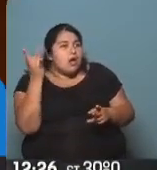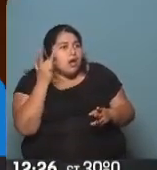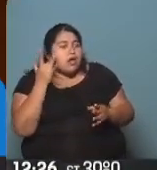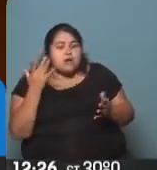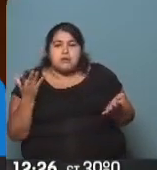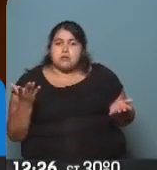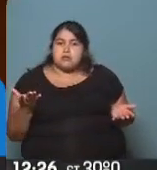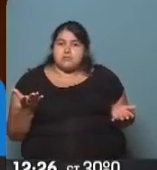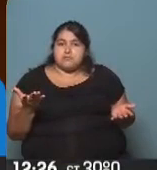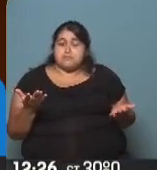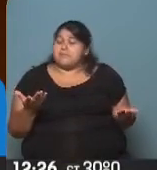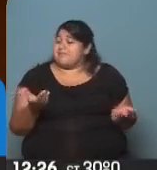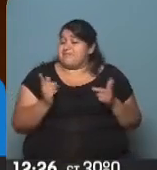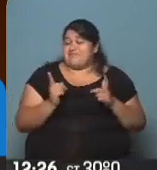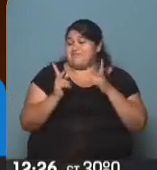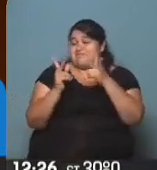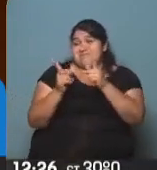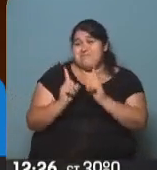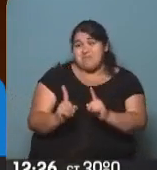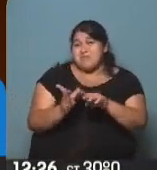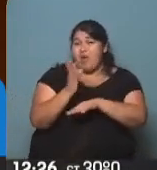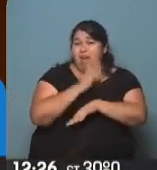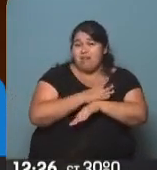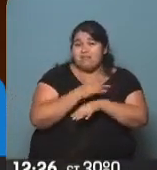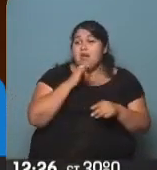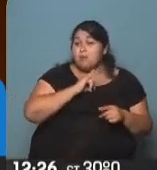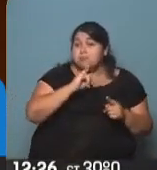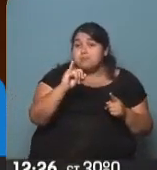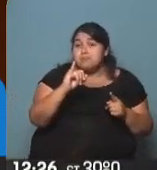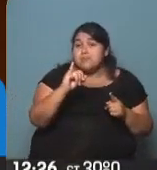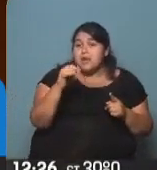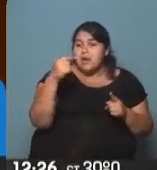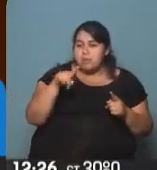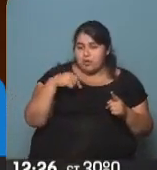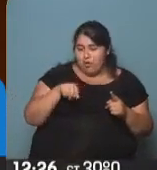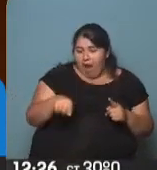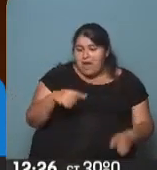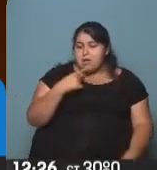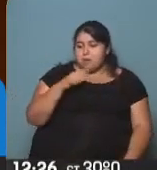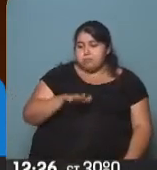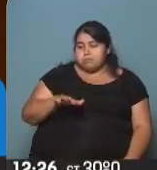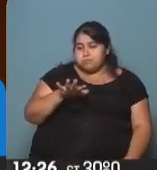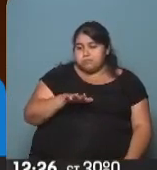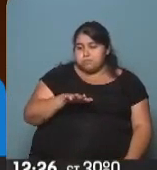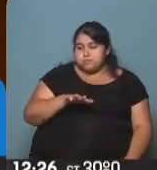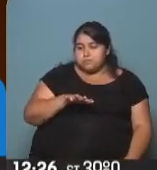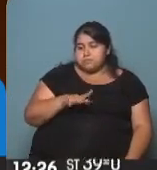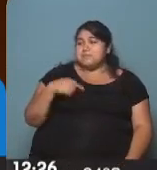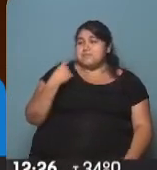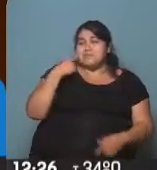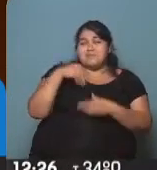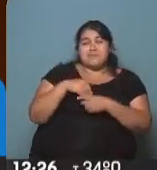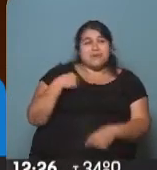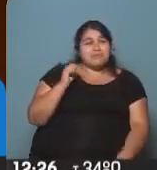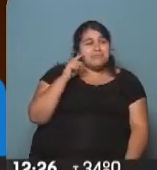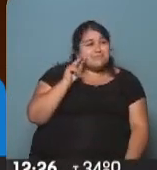fondo, seguimos con la misma idea. Hace denuncia a la víctima, pero se sospecha de la víctima. Conocemos este tema entre nuestro país,